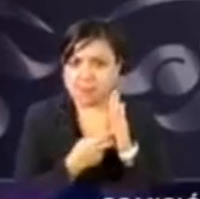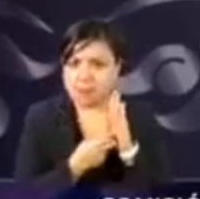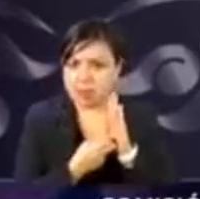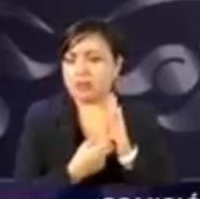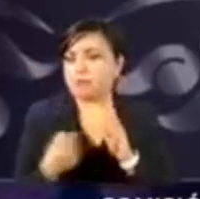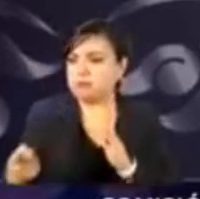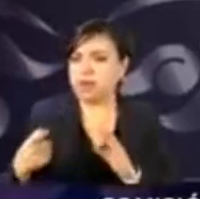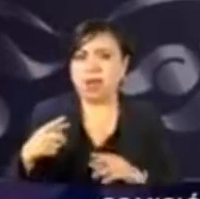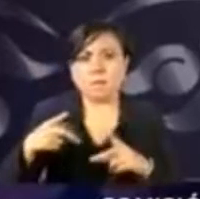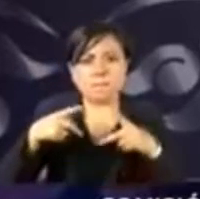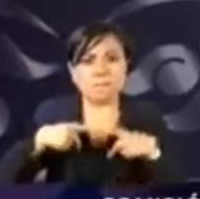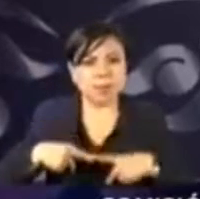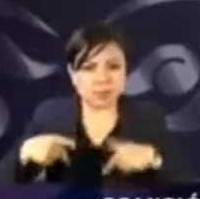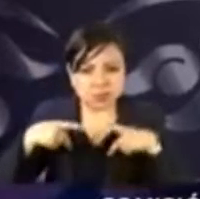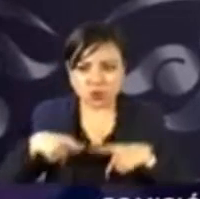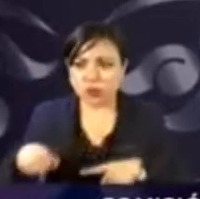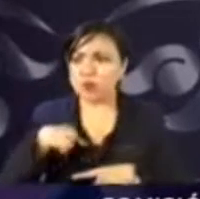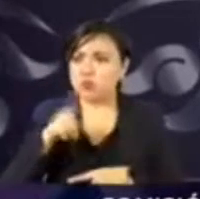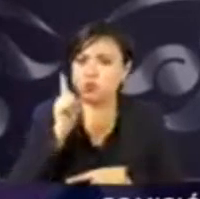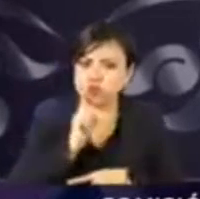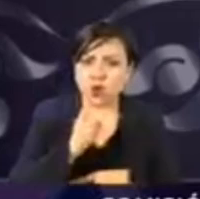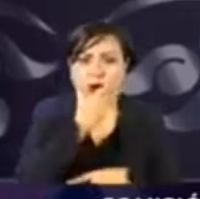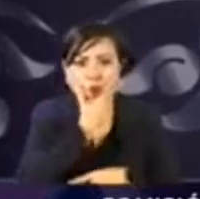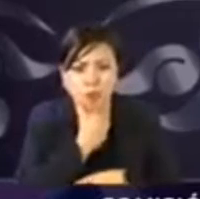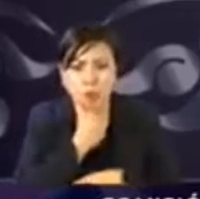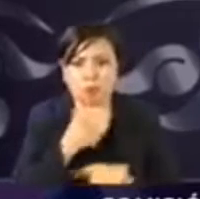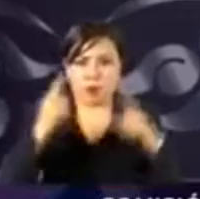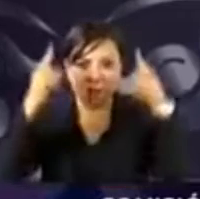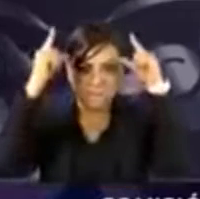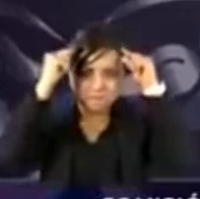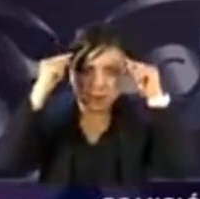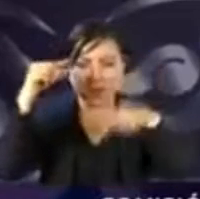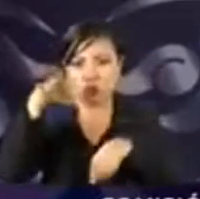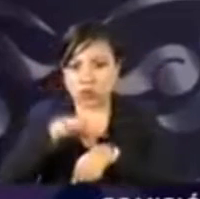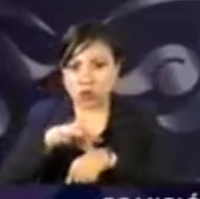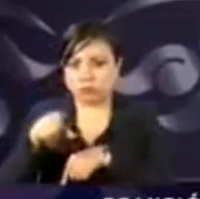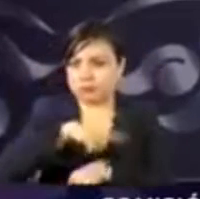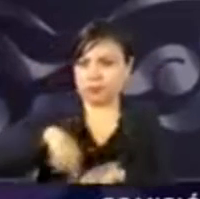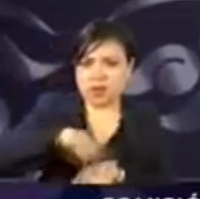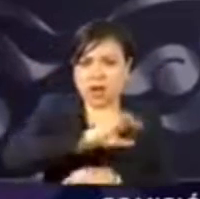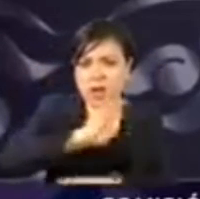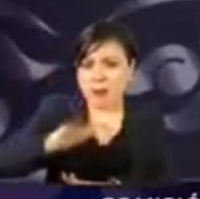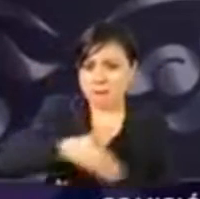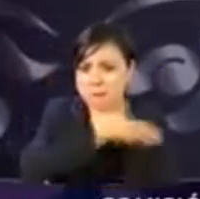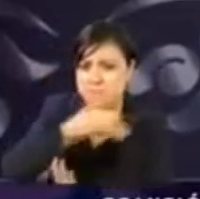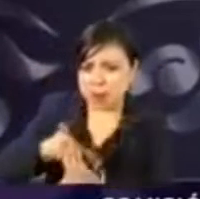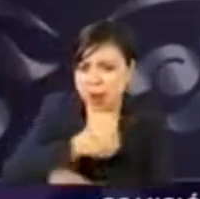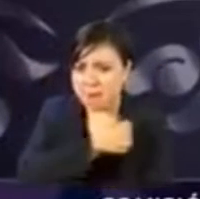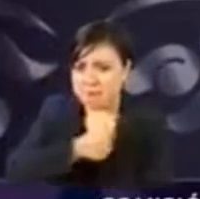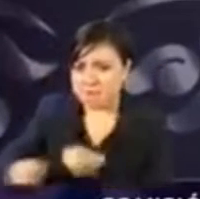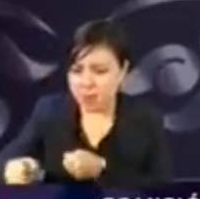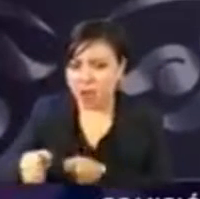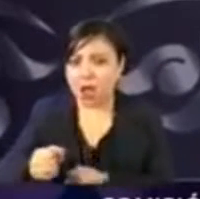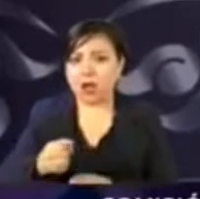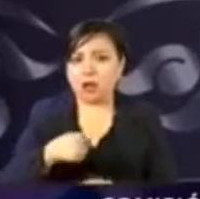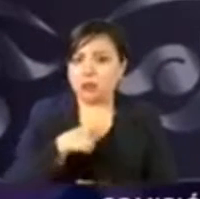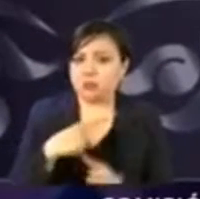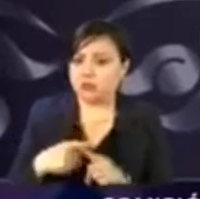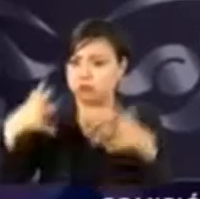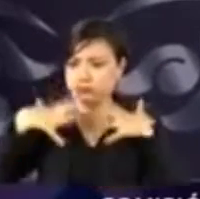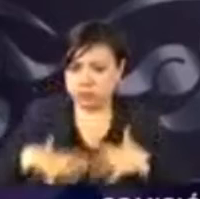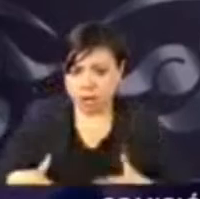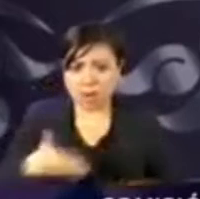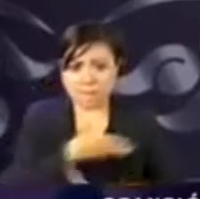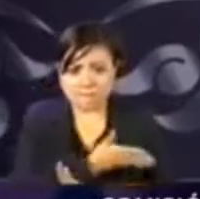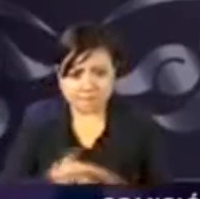registrado contra el personal, mujeres y hombres, simple y llanamente por portar una bata blanca,